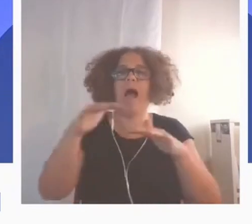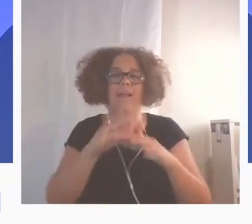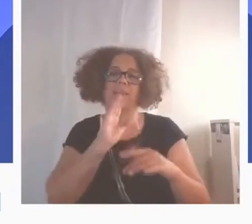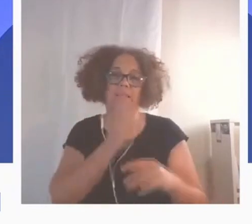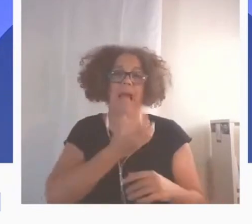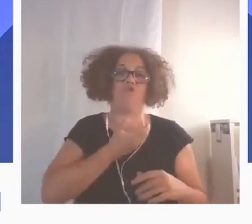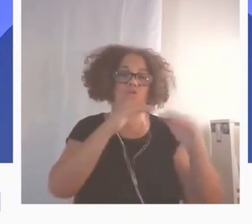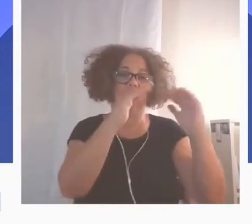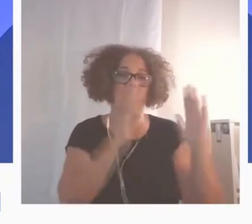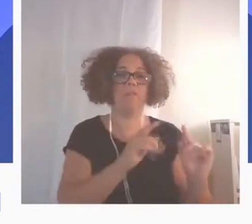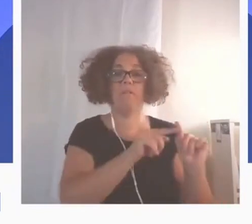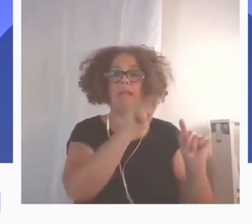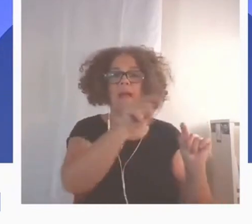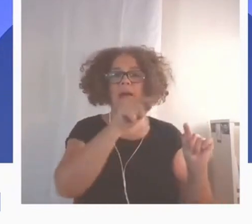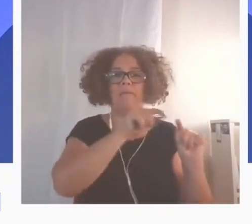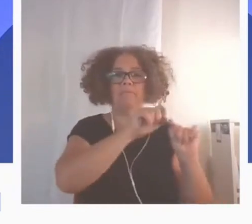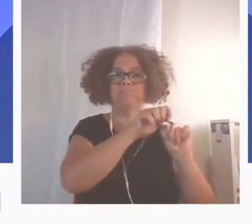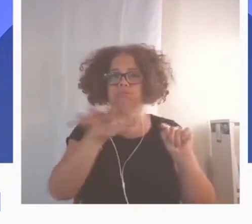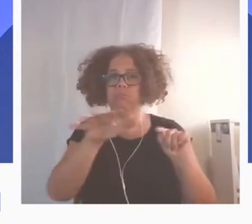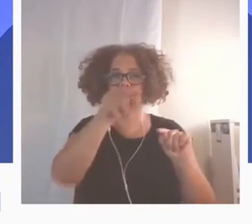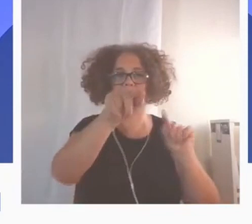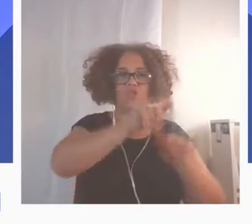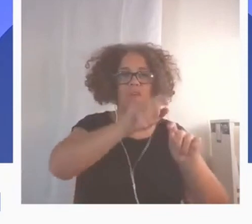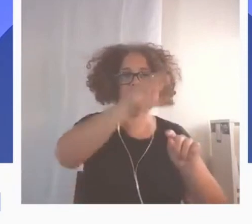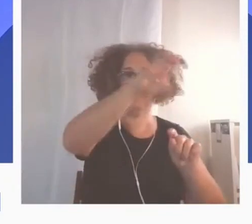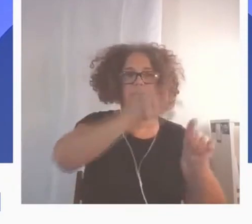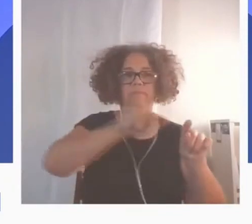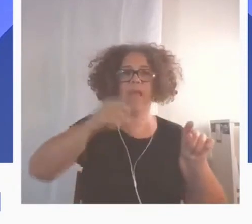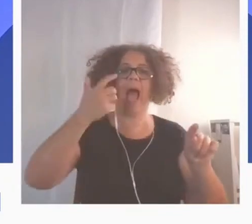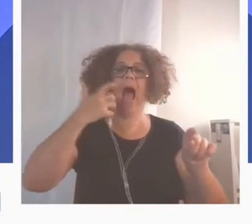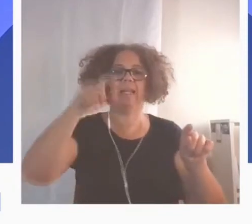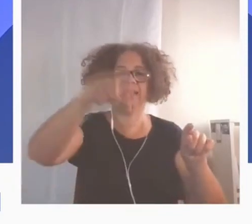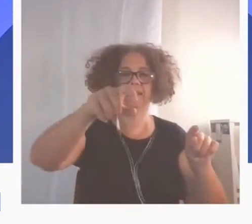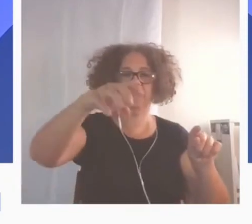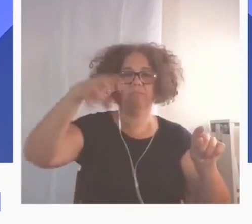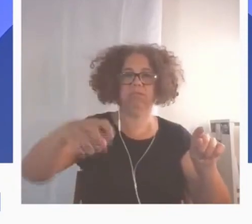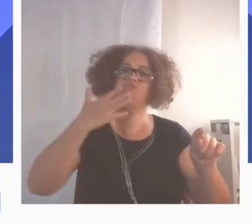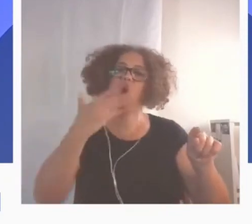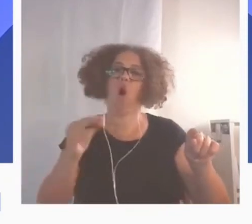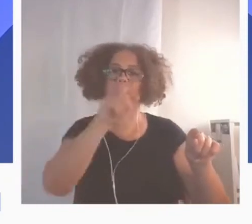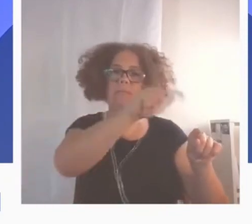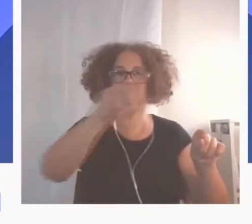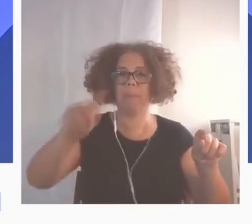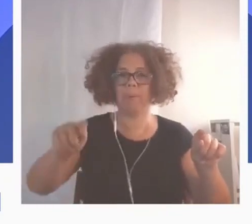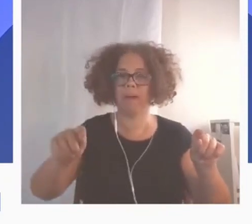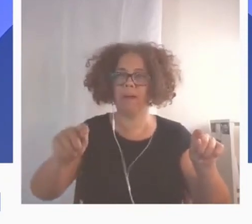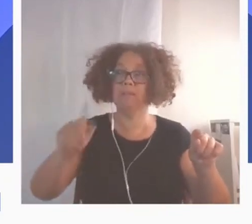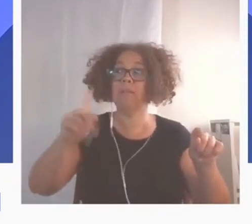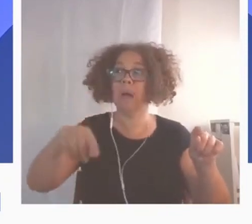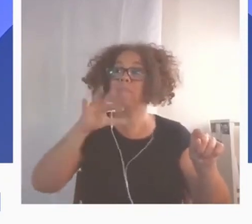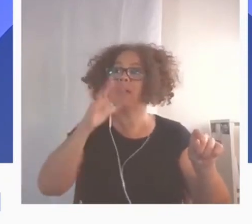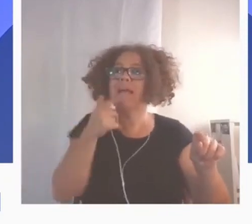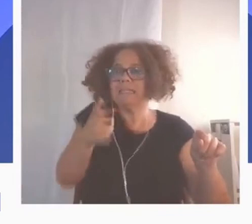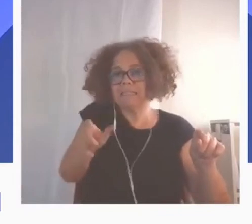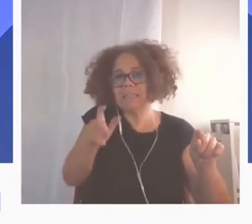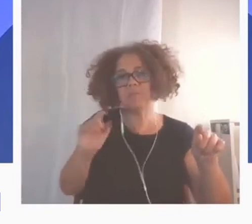conecta asociaciones culturales, conecta artistas, conecta jóvenes, conecta otro tipo de especialidades de música,